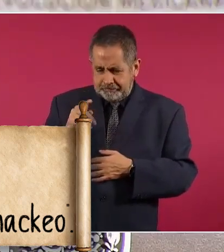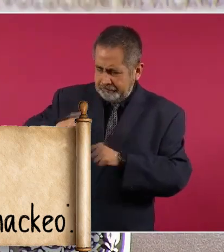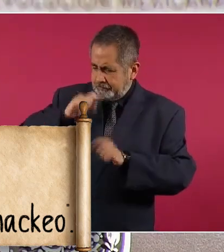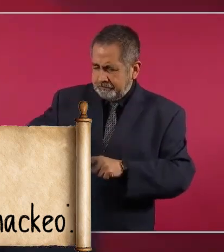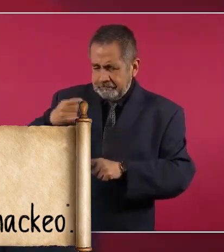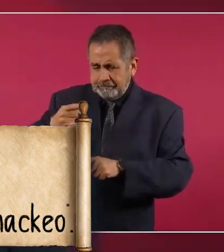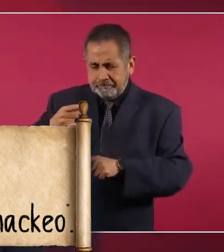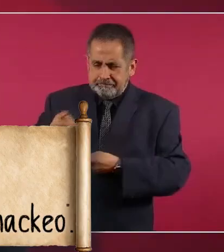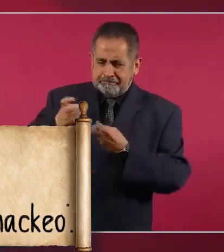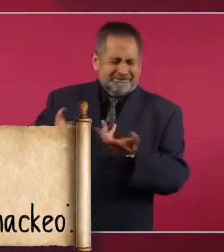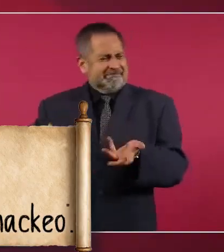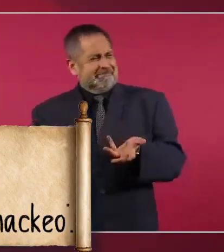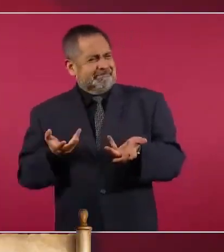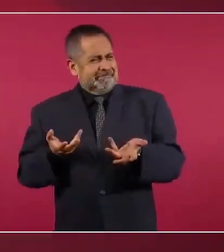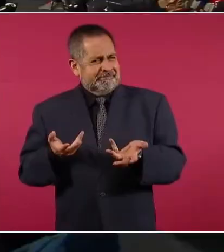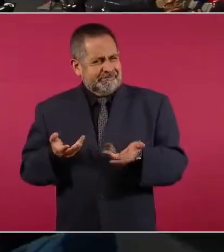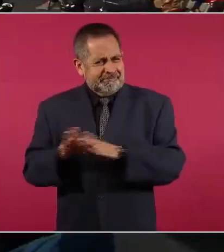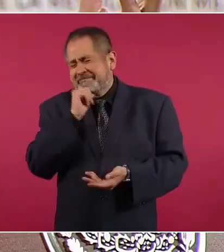hackeó